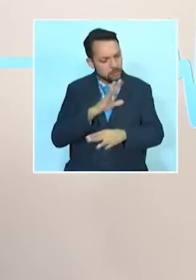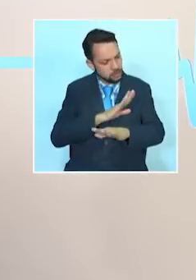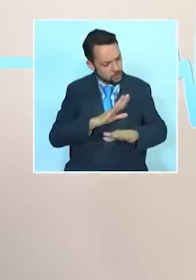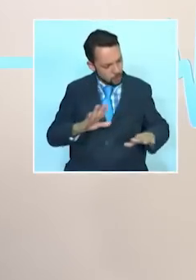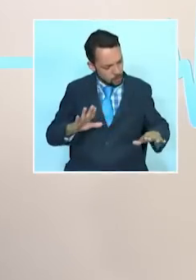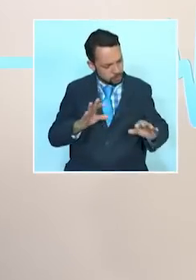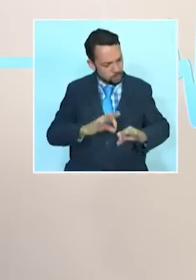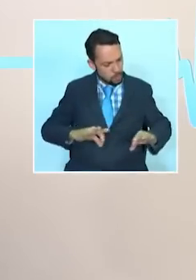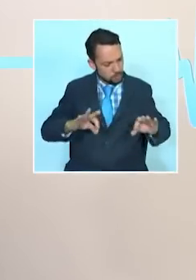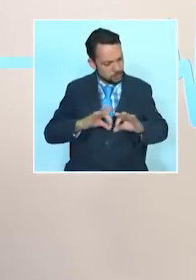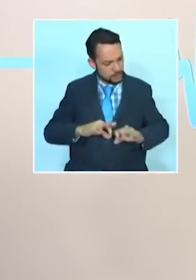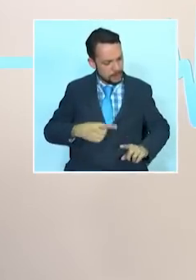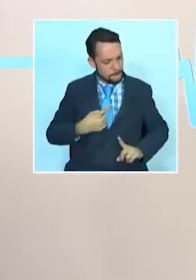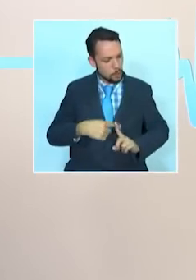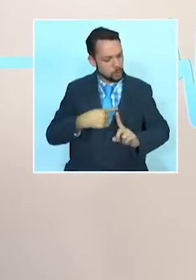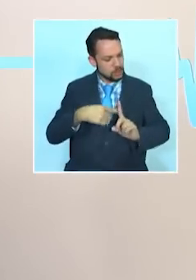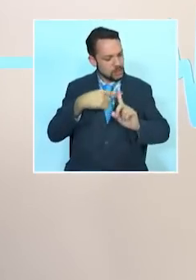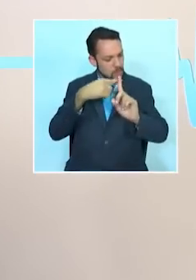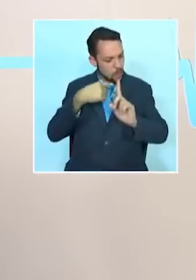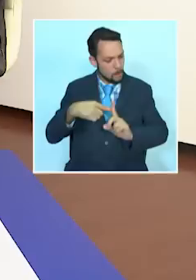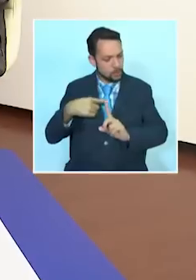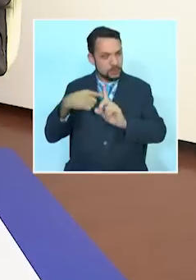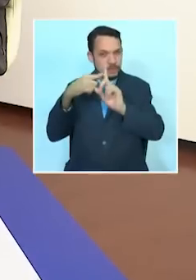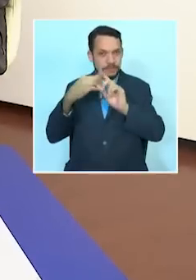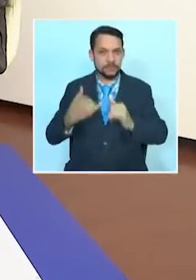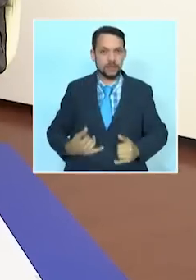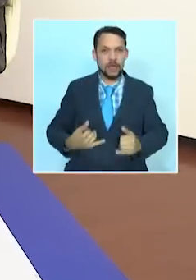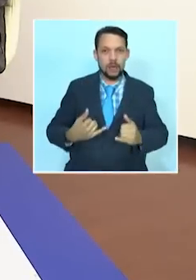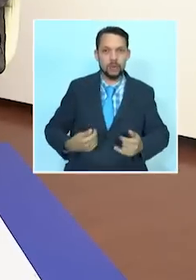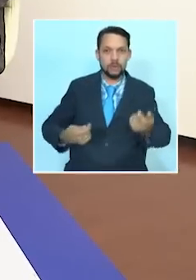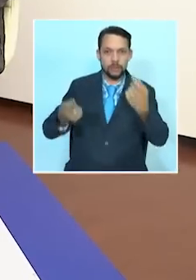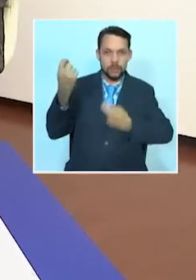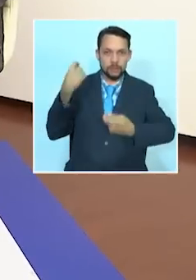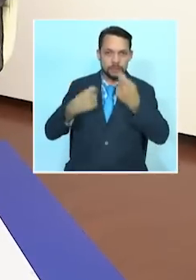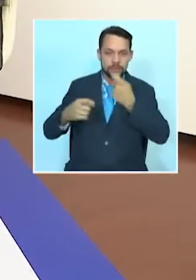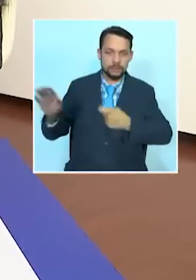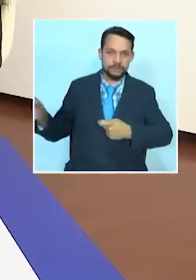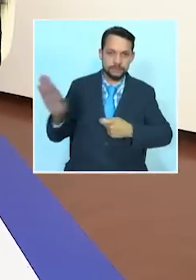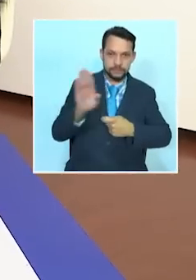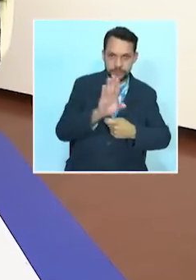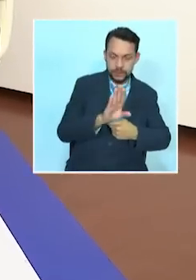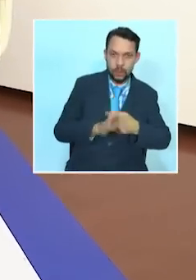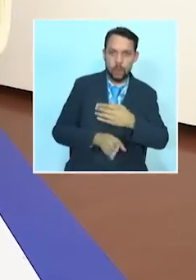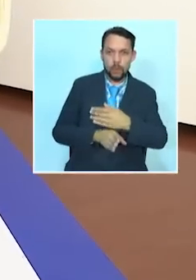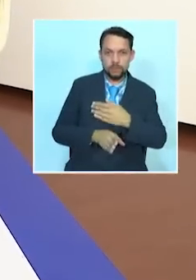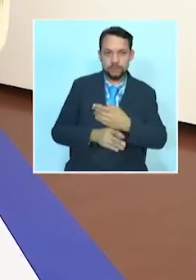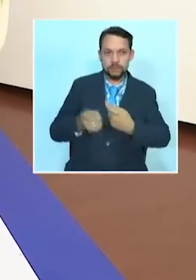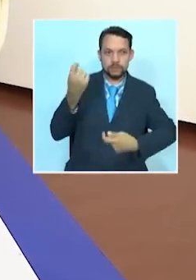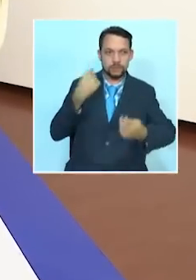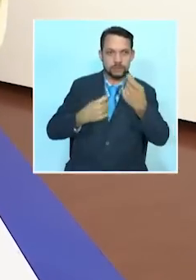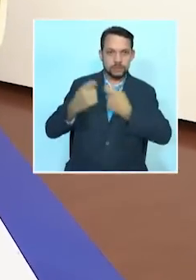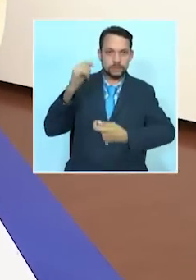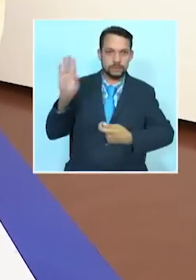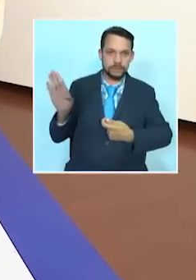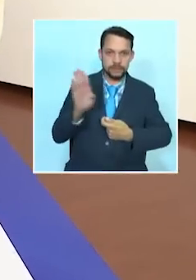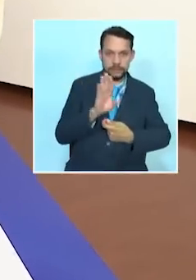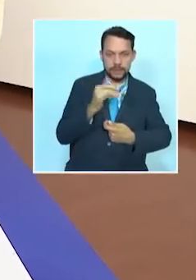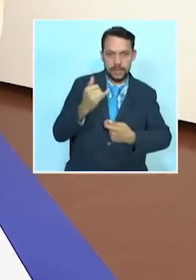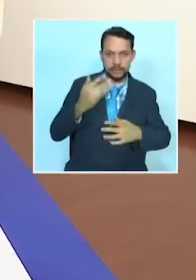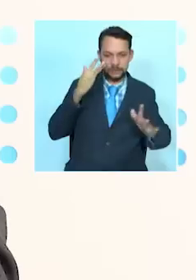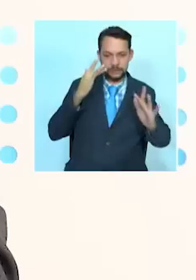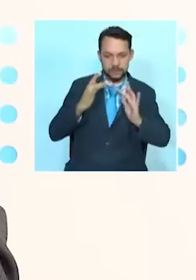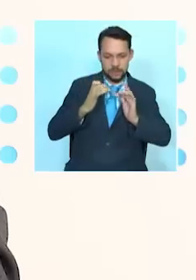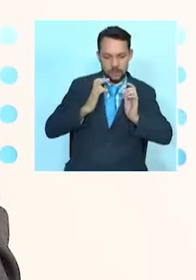empieza a transformar Para sanar vamos a un pequeño paréntesis comercial vamos a hacer el primer corte de comerciales de conexión